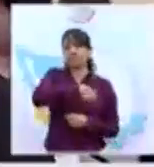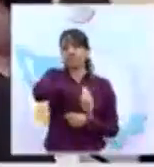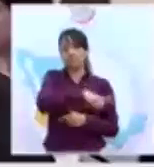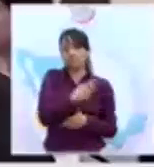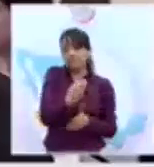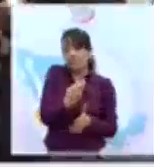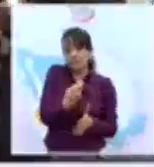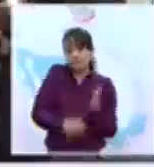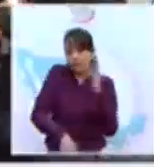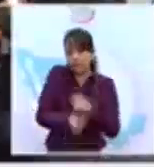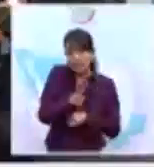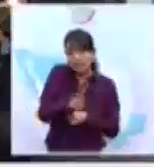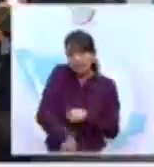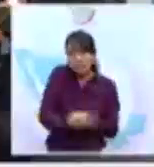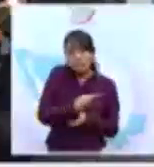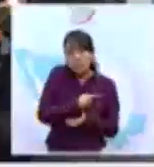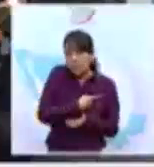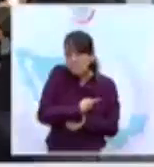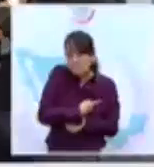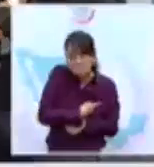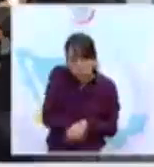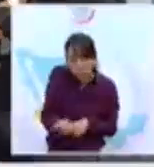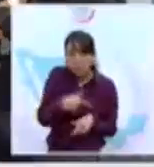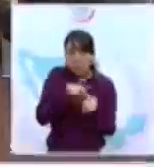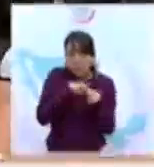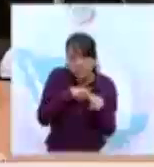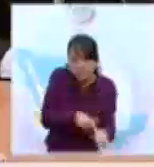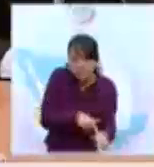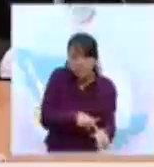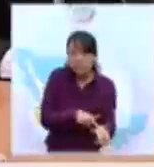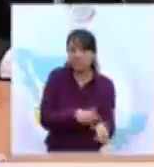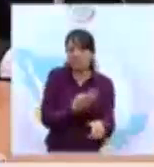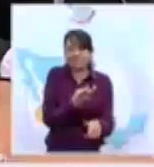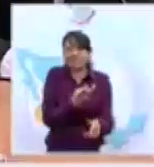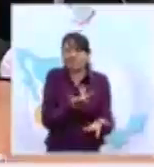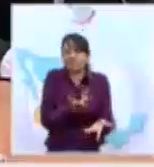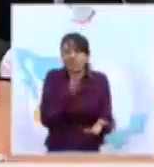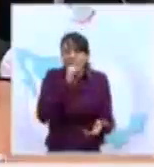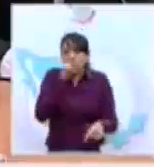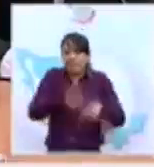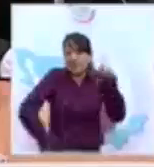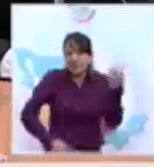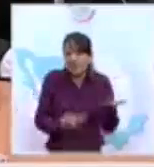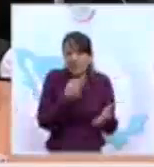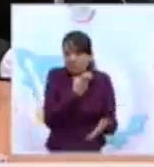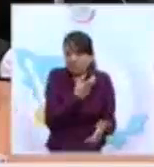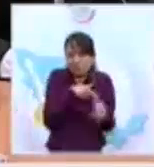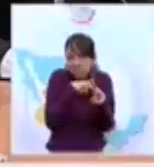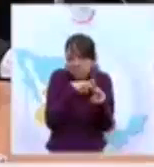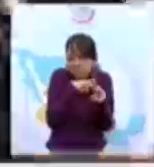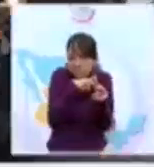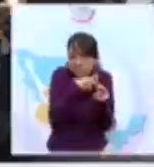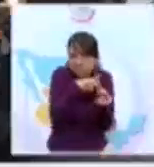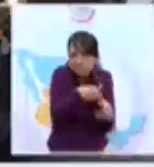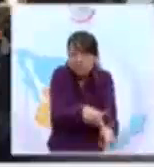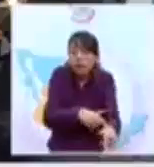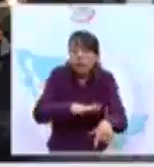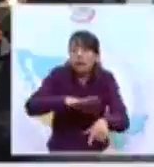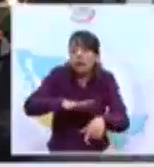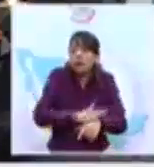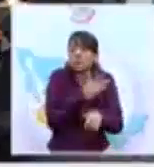la pobreza. No avanza el combate a la pobreza, ¿no? Porque está pesando mucho la